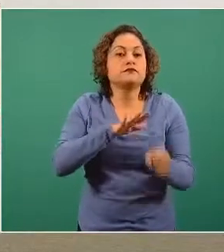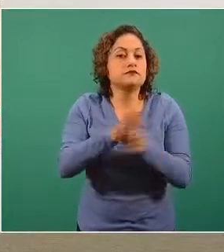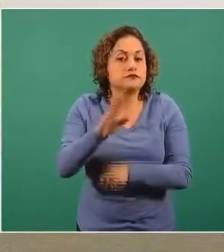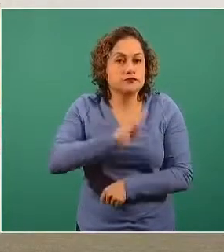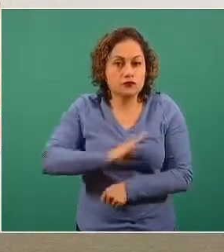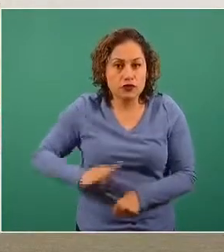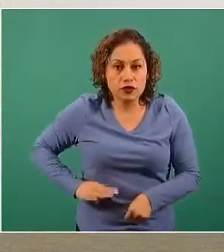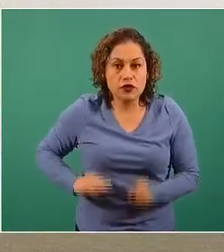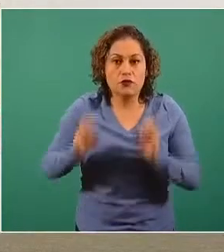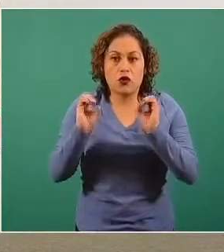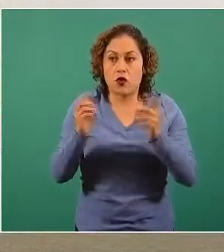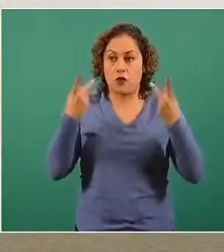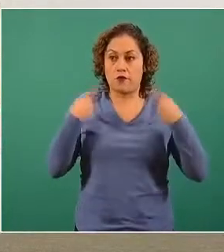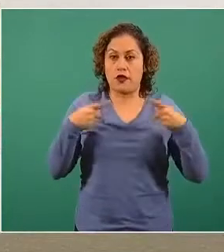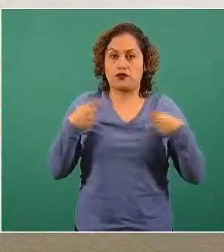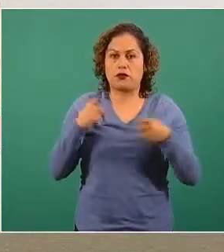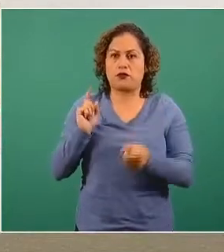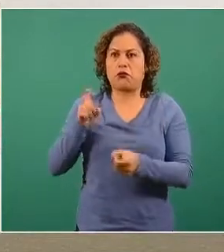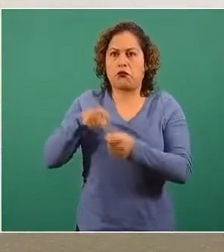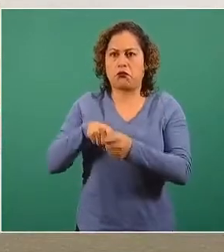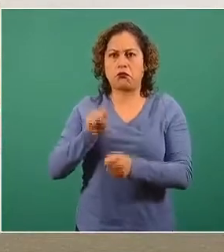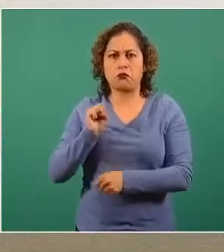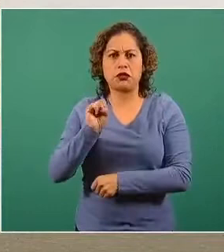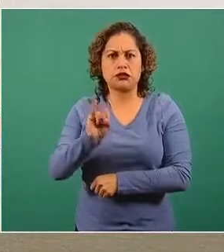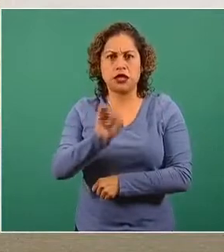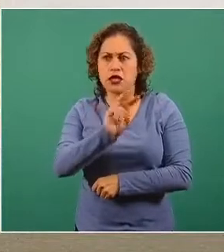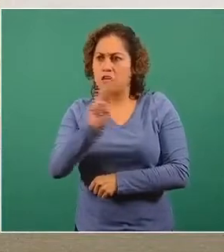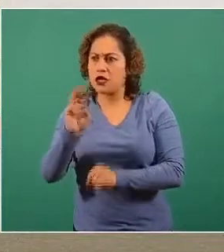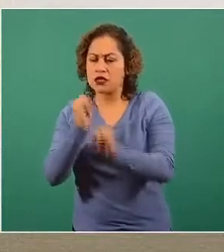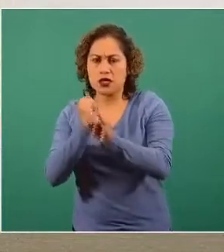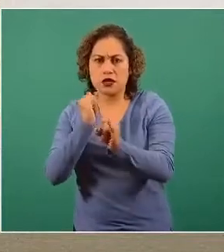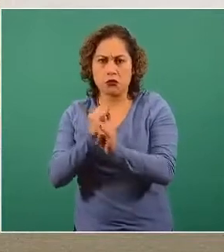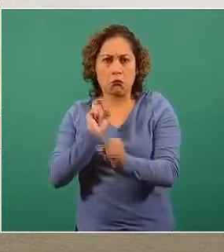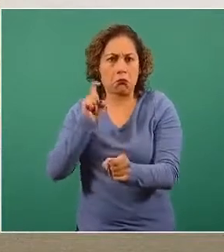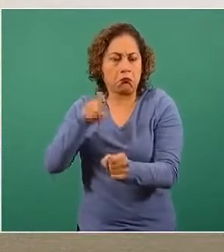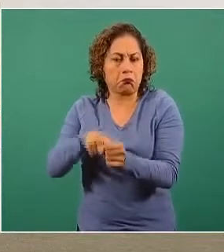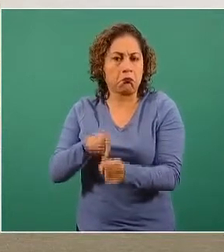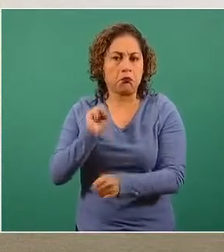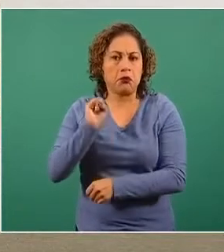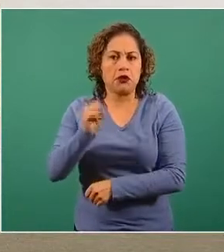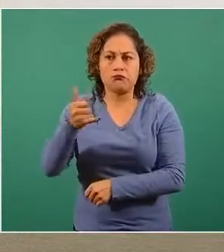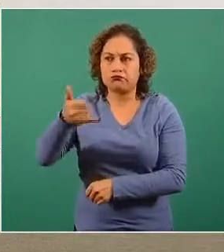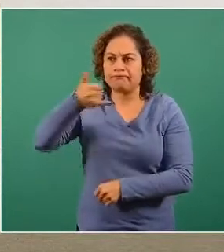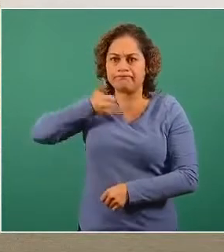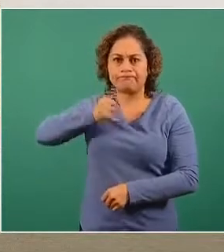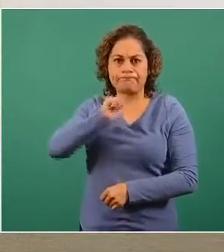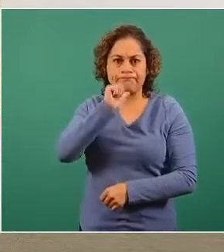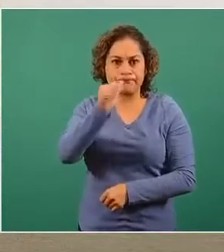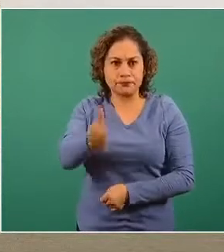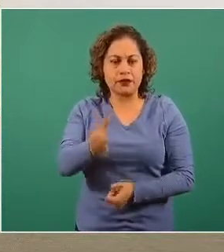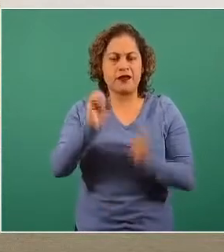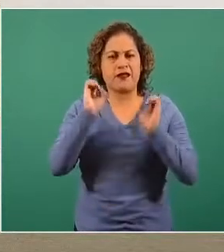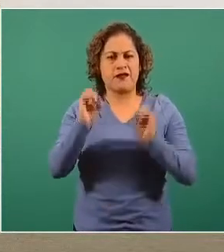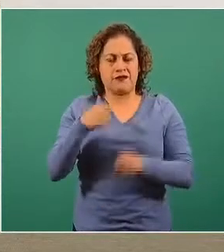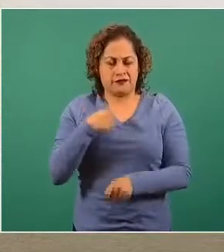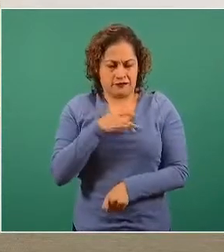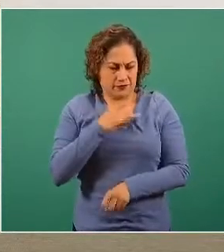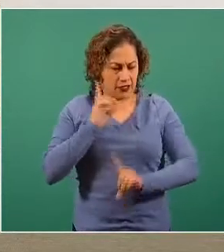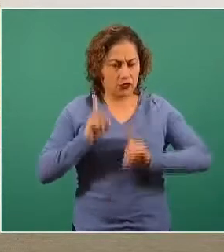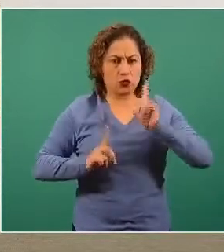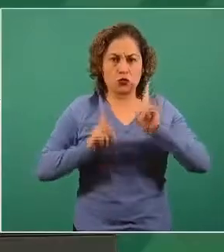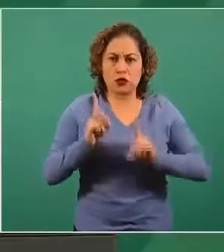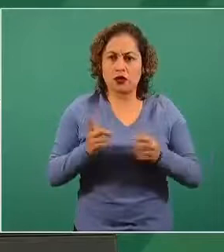se registró y no le han llamado, o se registró o no se registró, o no sabe exactamente si le toca o no,